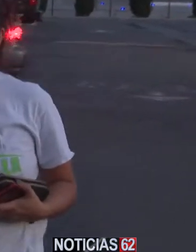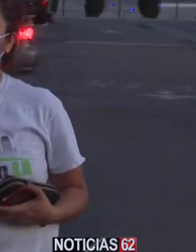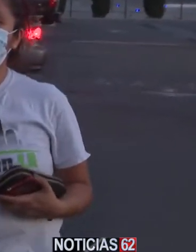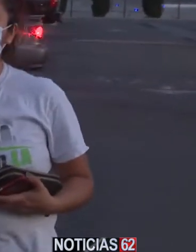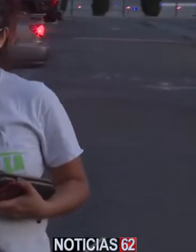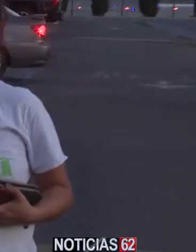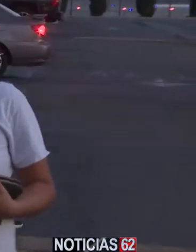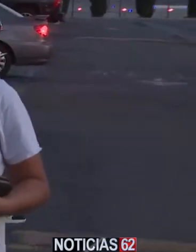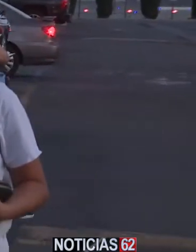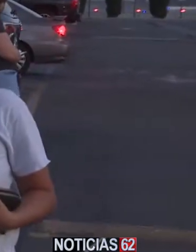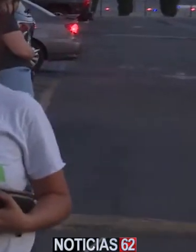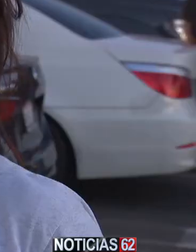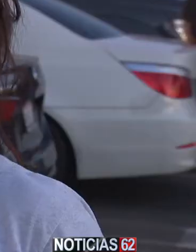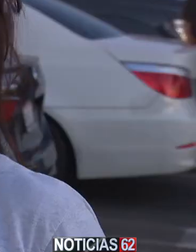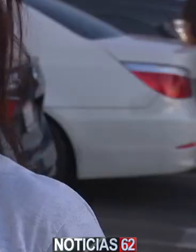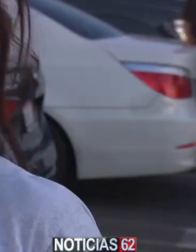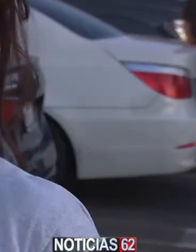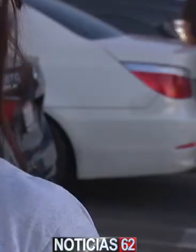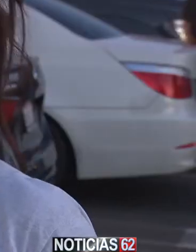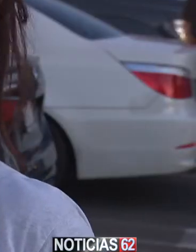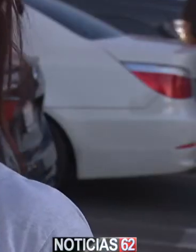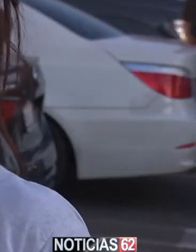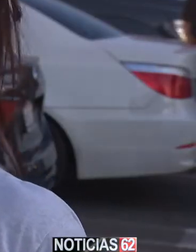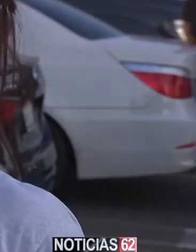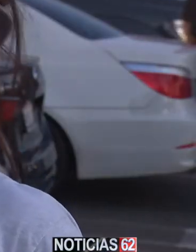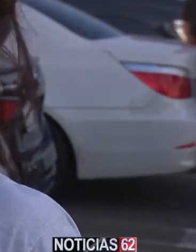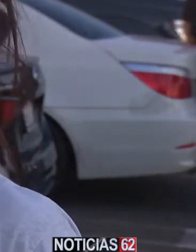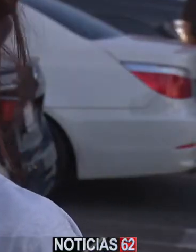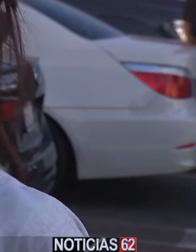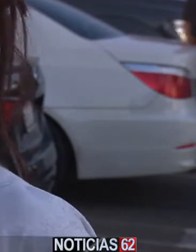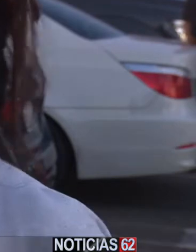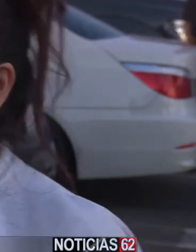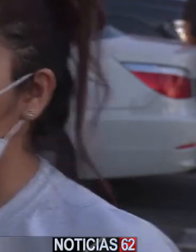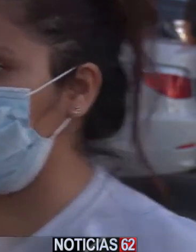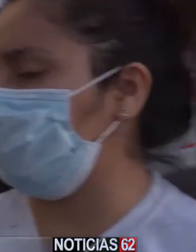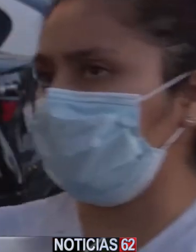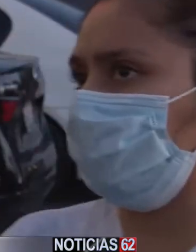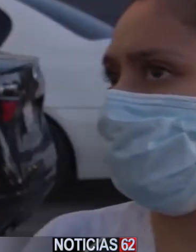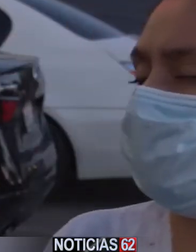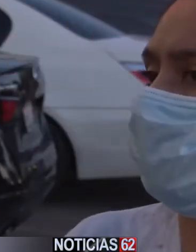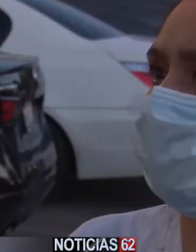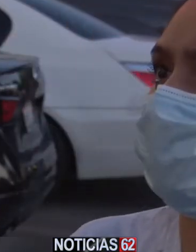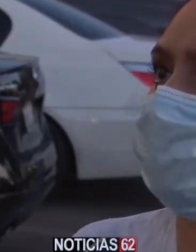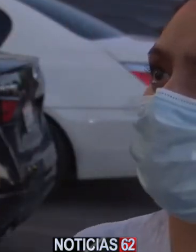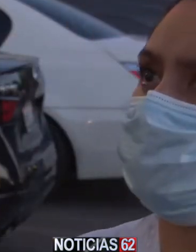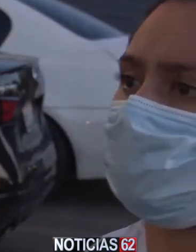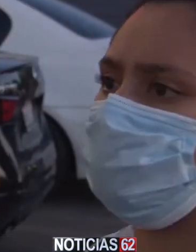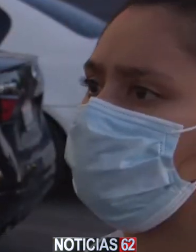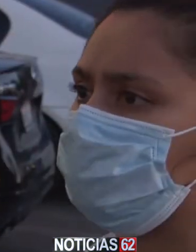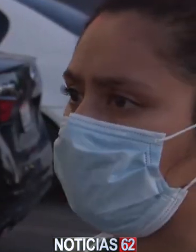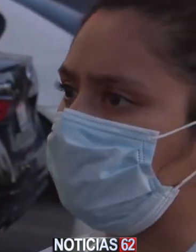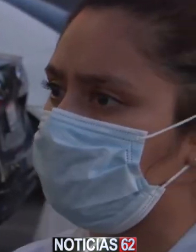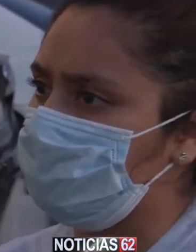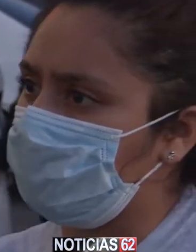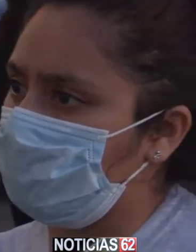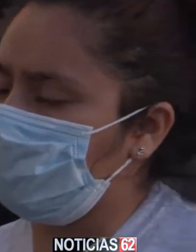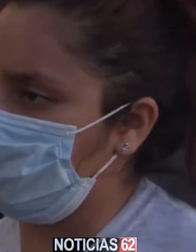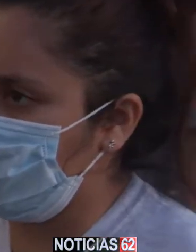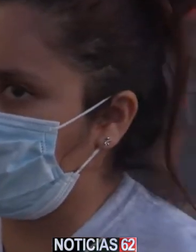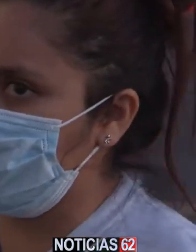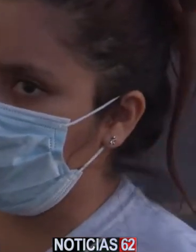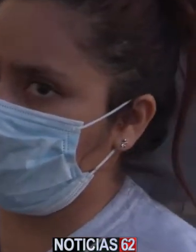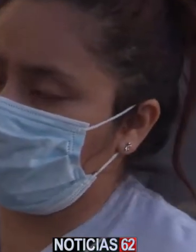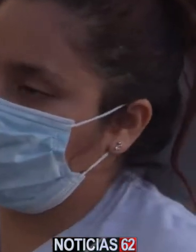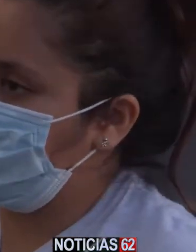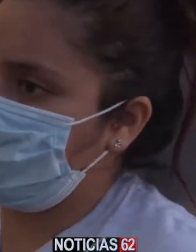aún siendo legal en este país, y no contó los motivos. Precisamente a mí, si mi pareja no tiene estatus social en